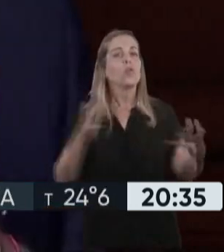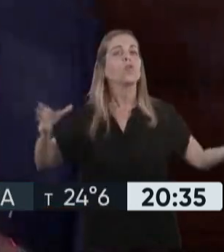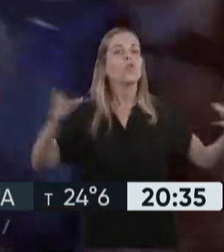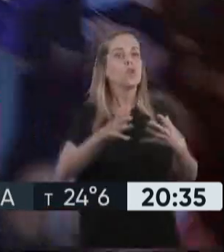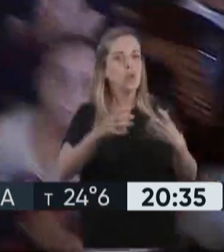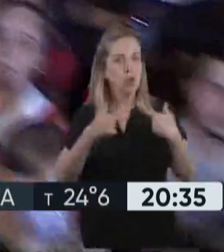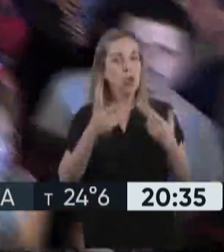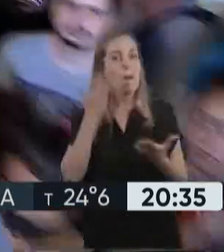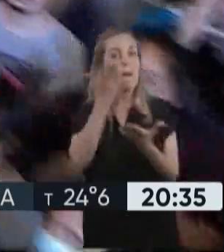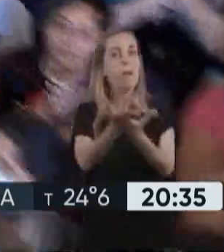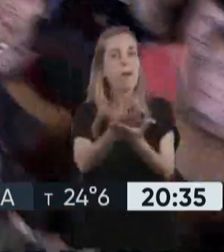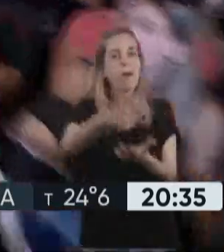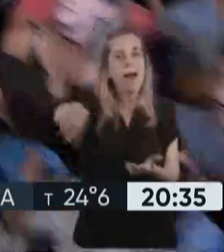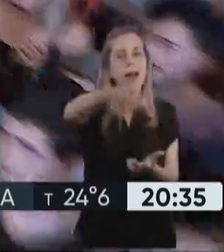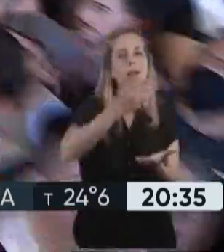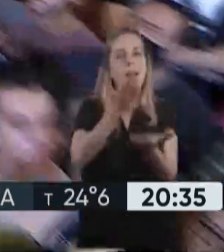es que